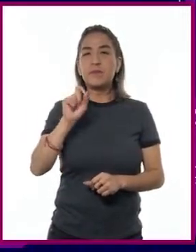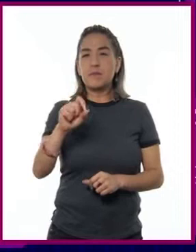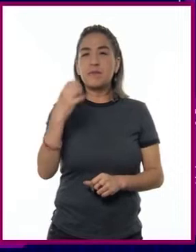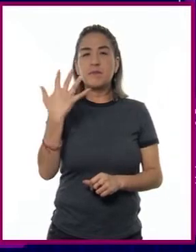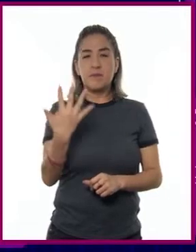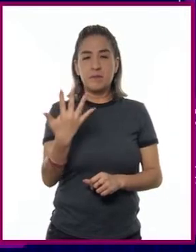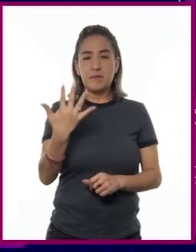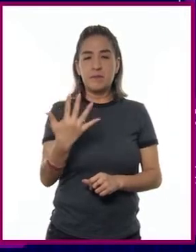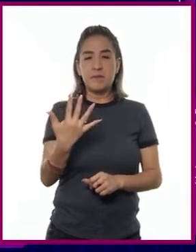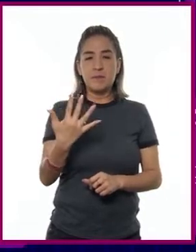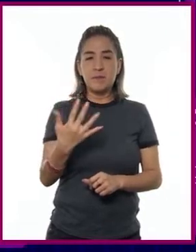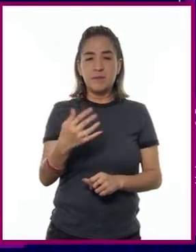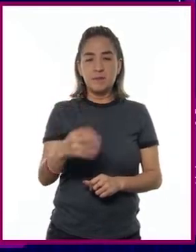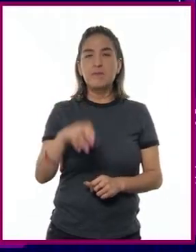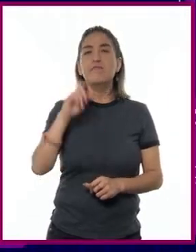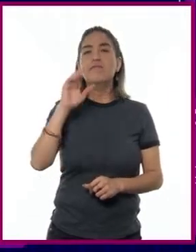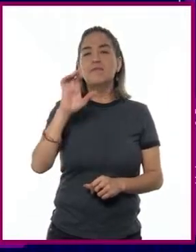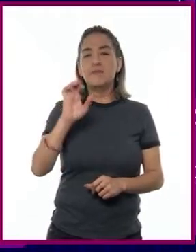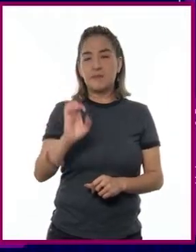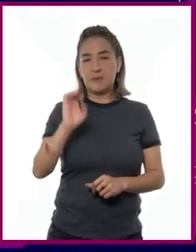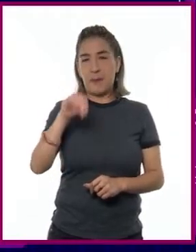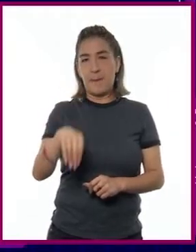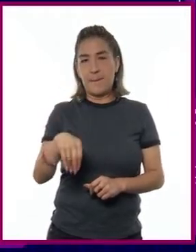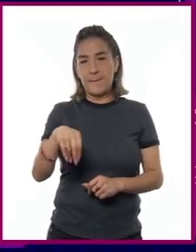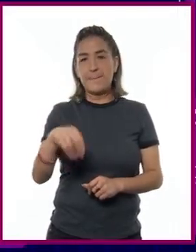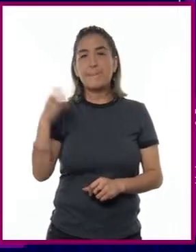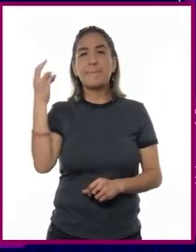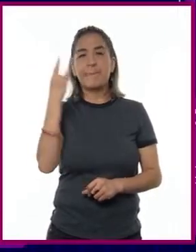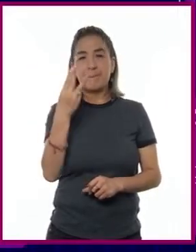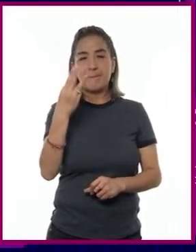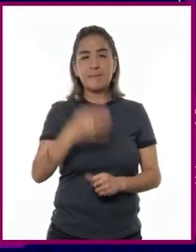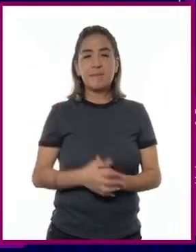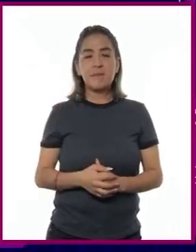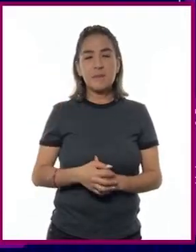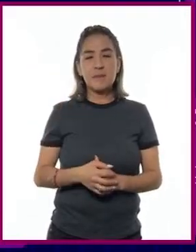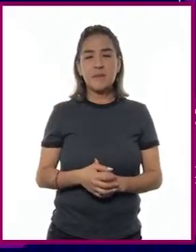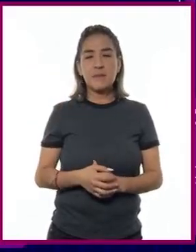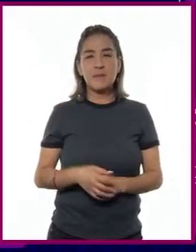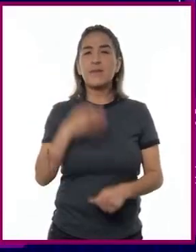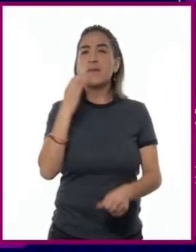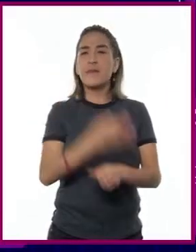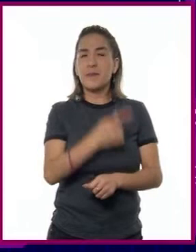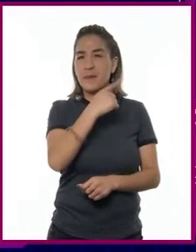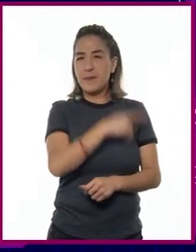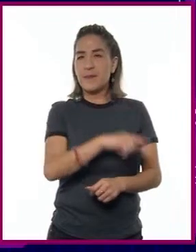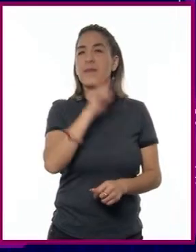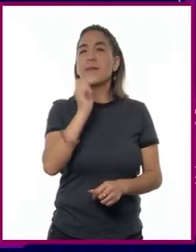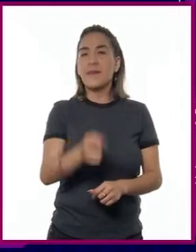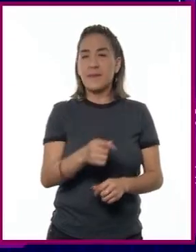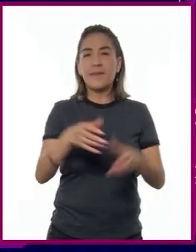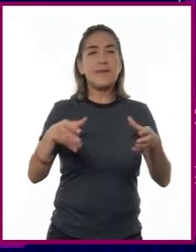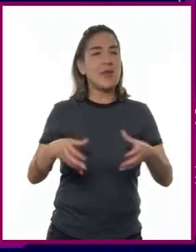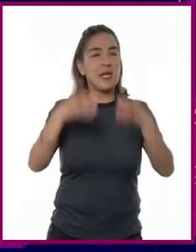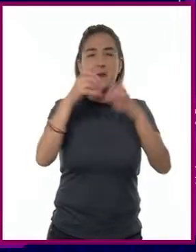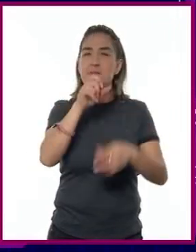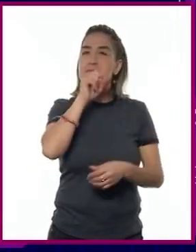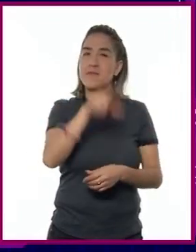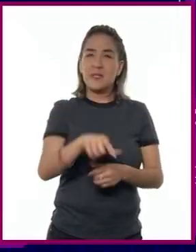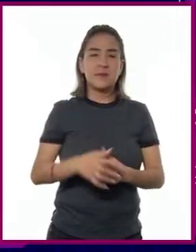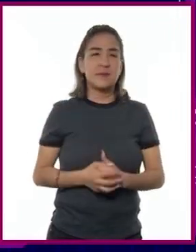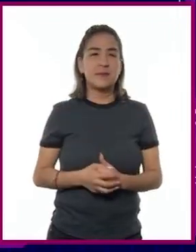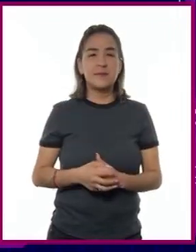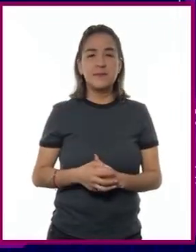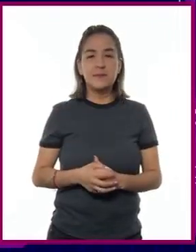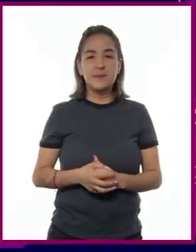62.5 pi centímetros cúbicos. Observen que la capacidad de ambos recipientes es la misma.